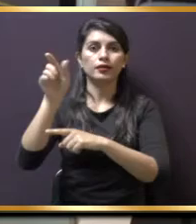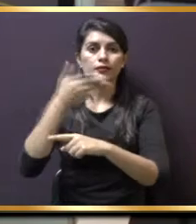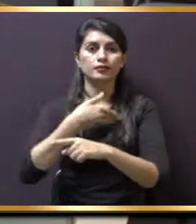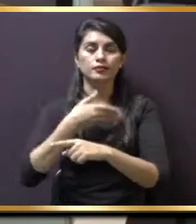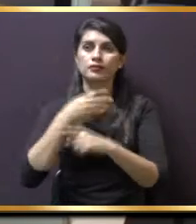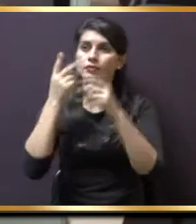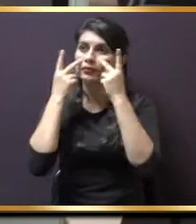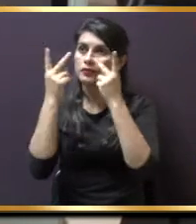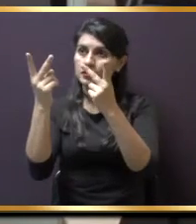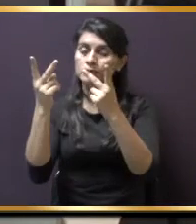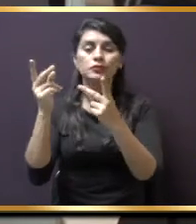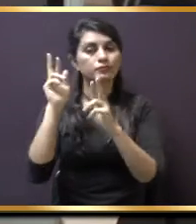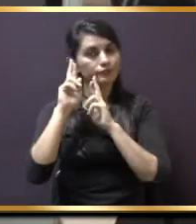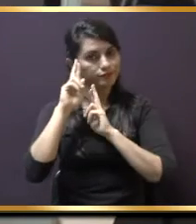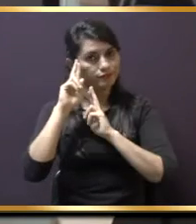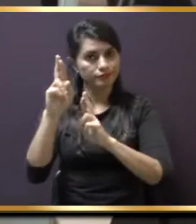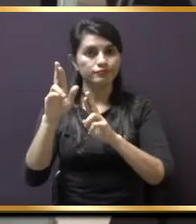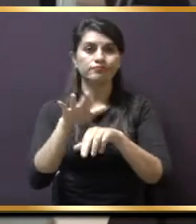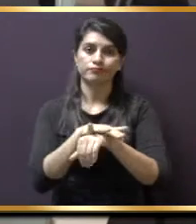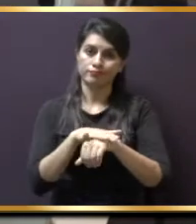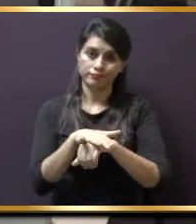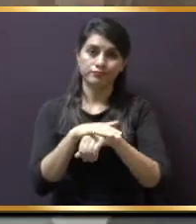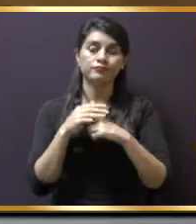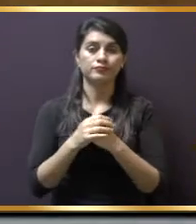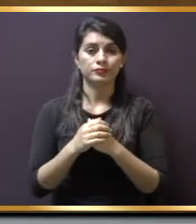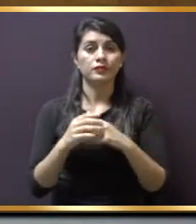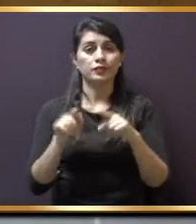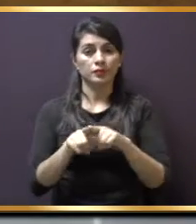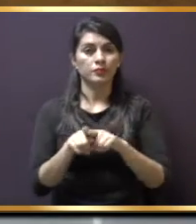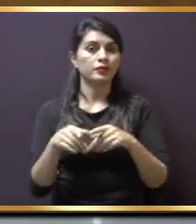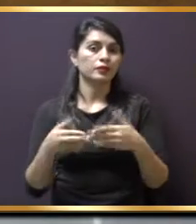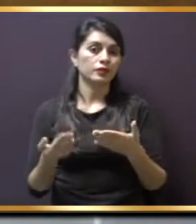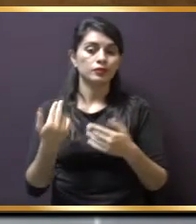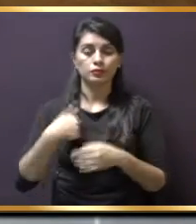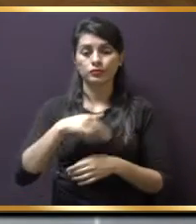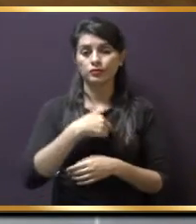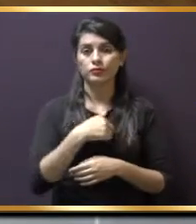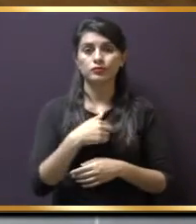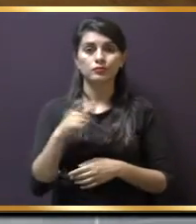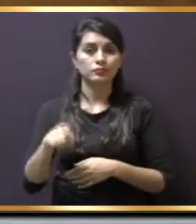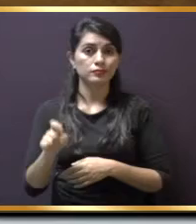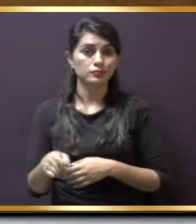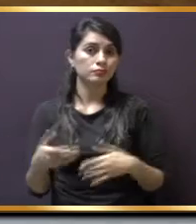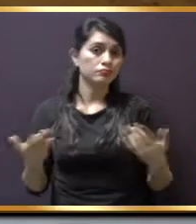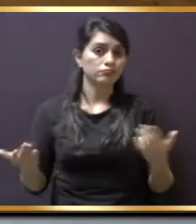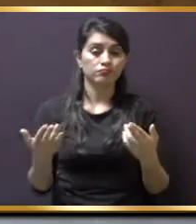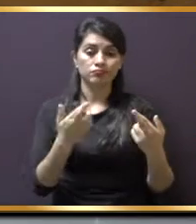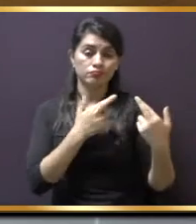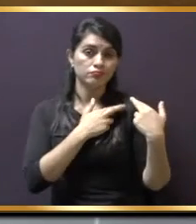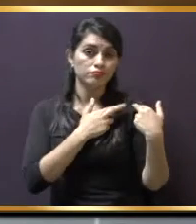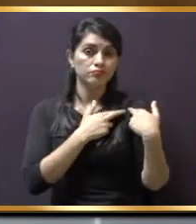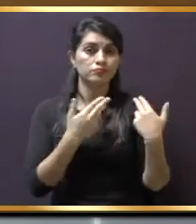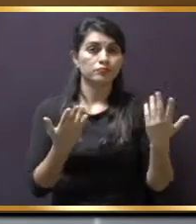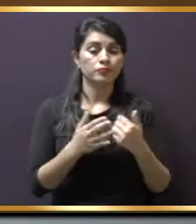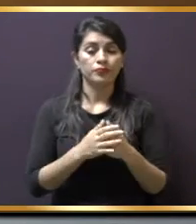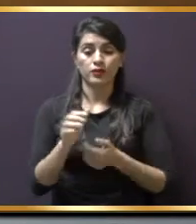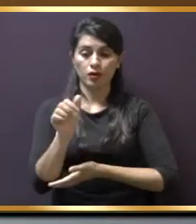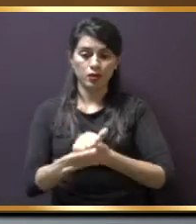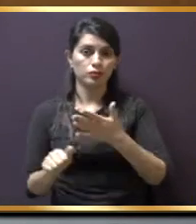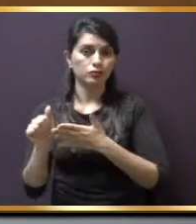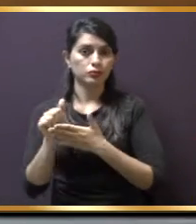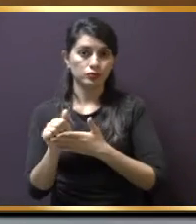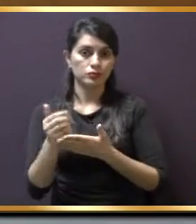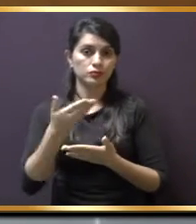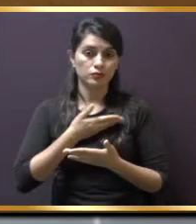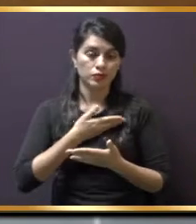que los conductores los observen y los respeten, y teniendo también en cuenta que hay